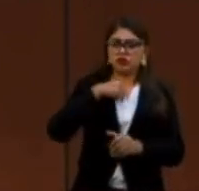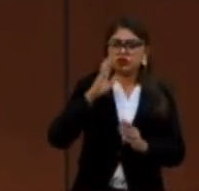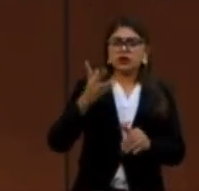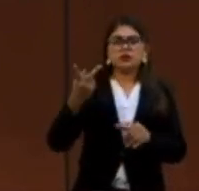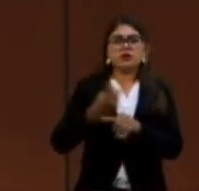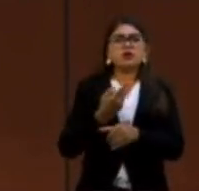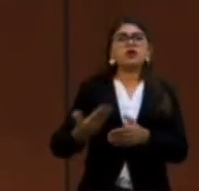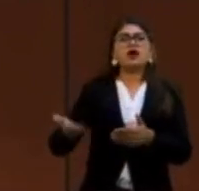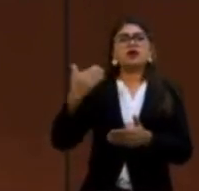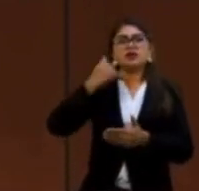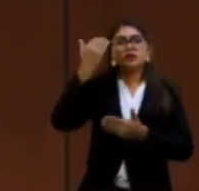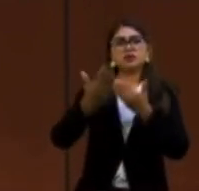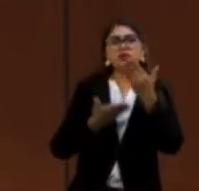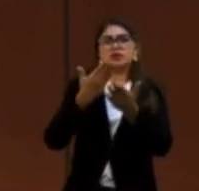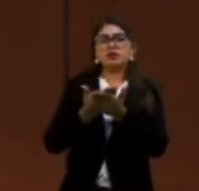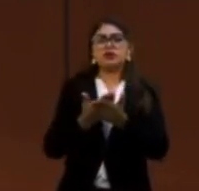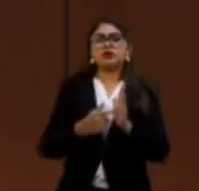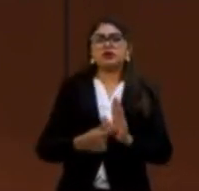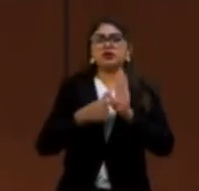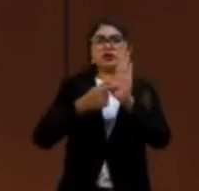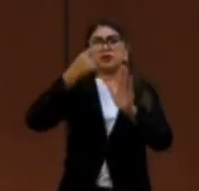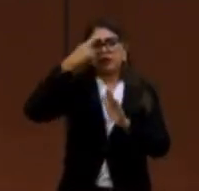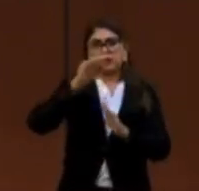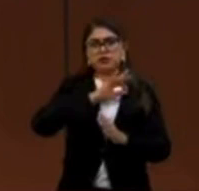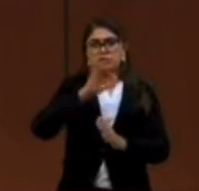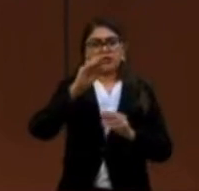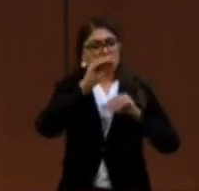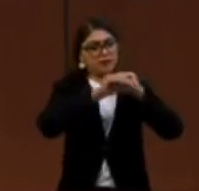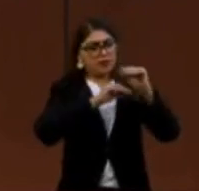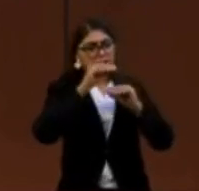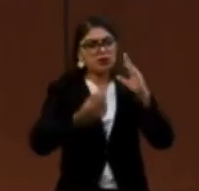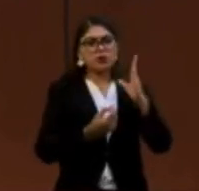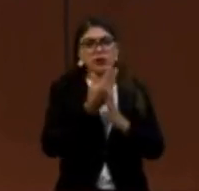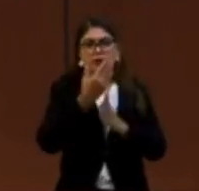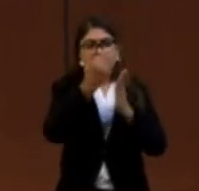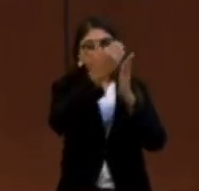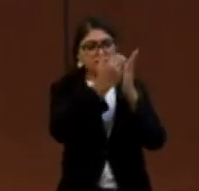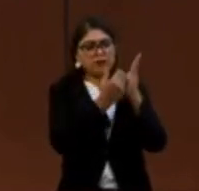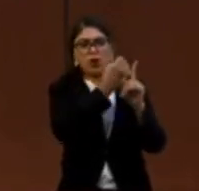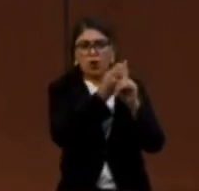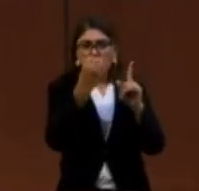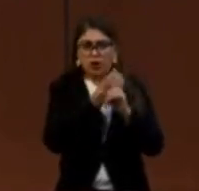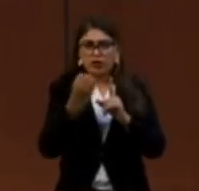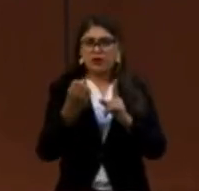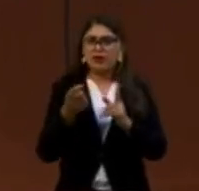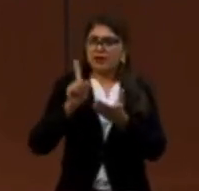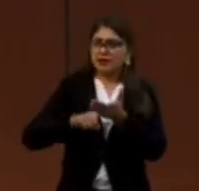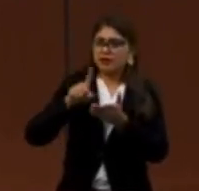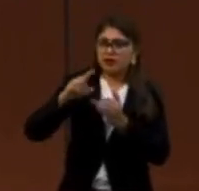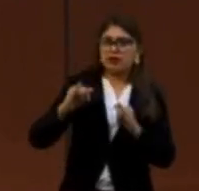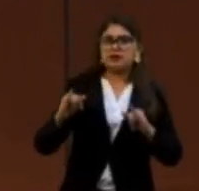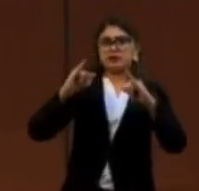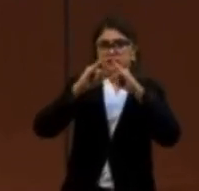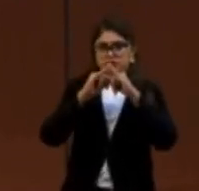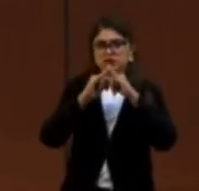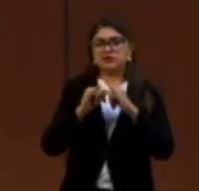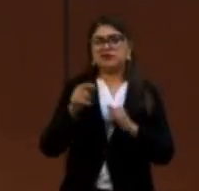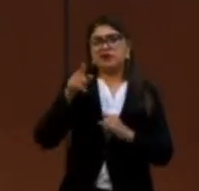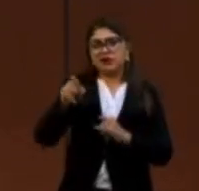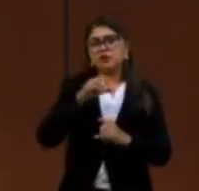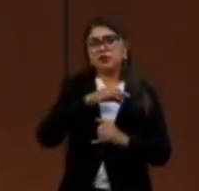que se pueda diseñar una nueva arquitectura institucional para que se atienda el